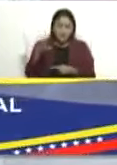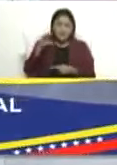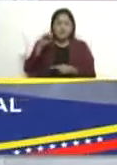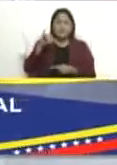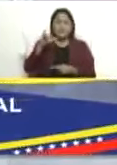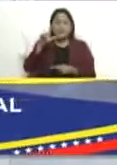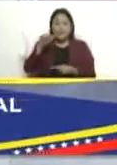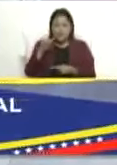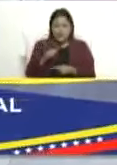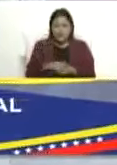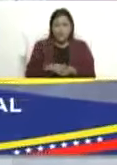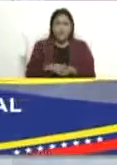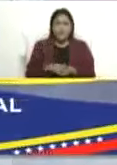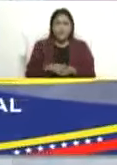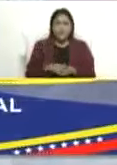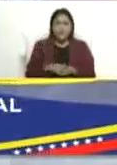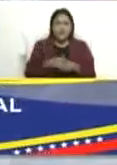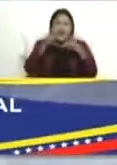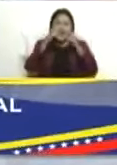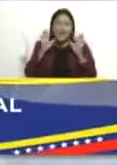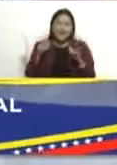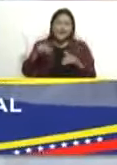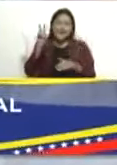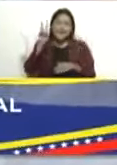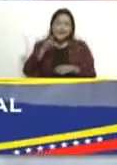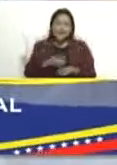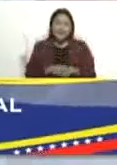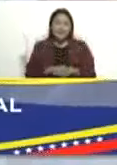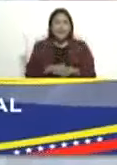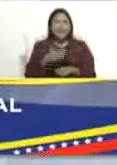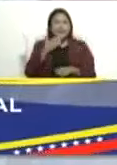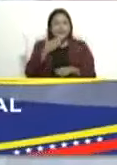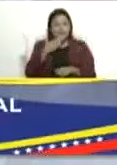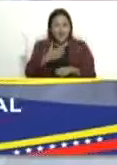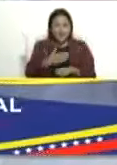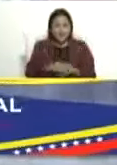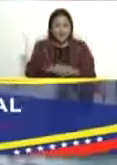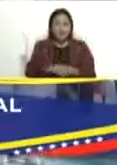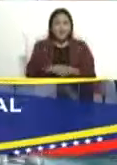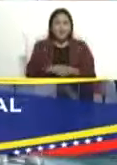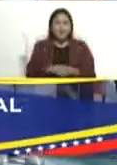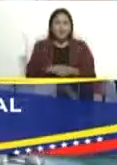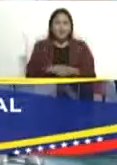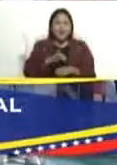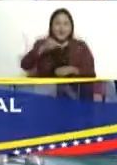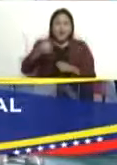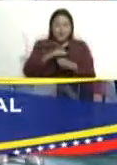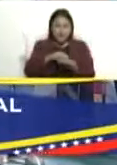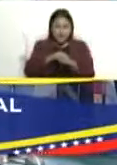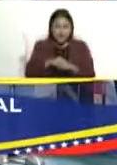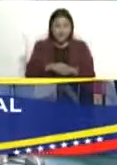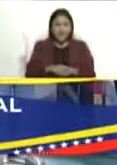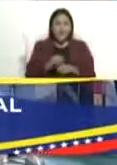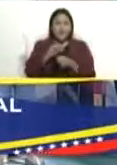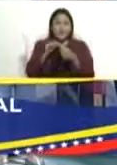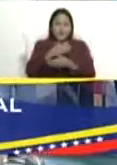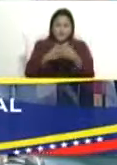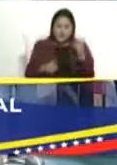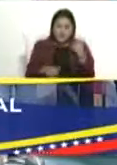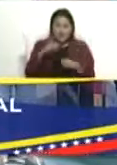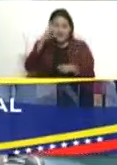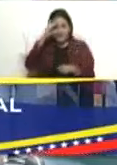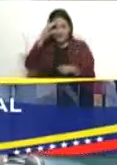Flores, el ángel de Venezuela. Gracias al presidente Jorge Rodríguez, a la vicepresidenta